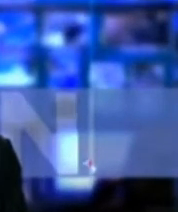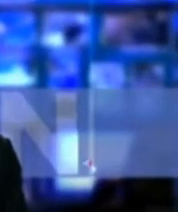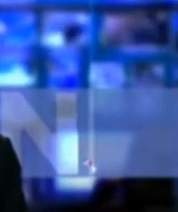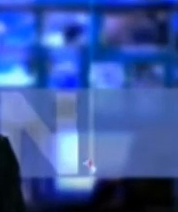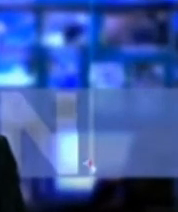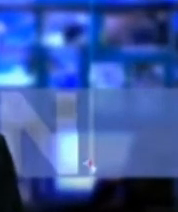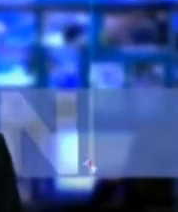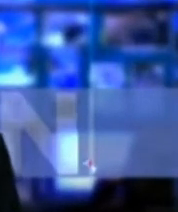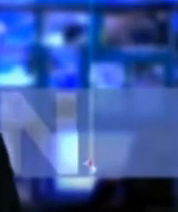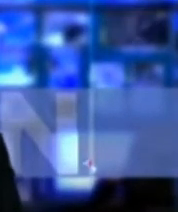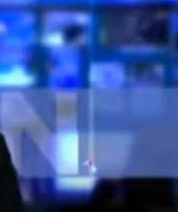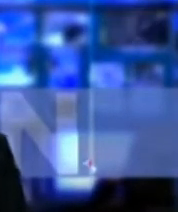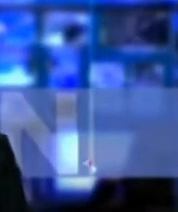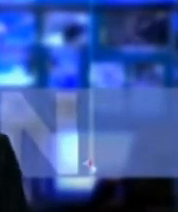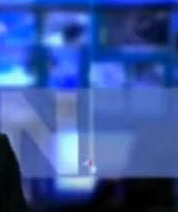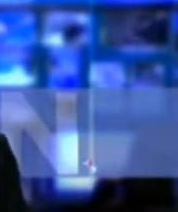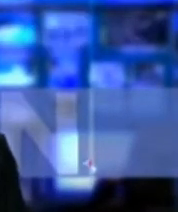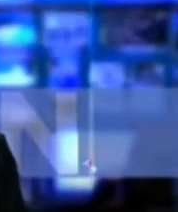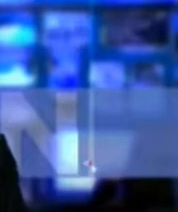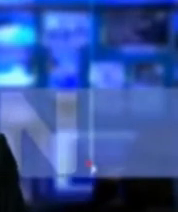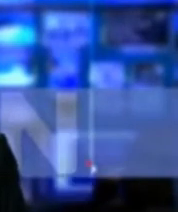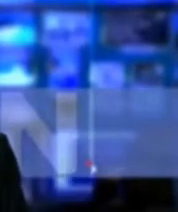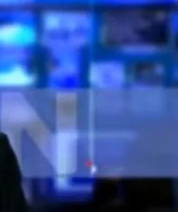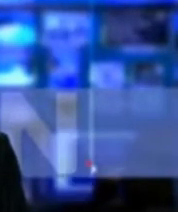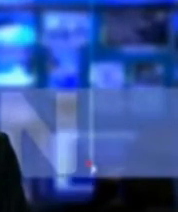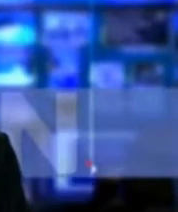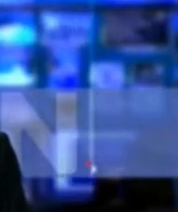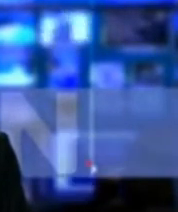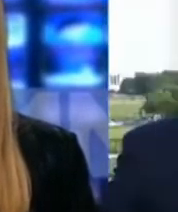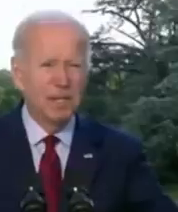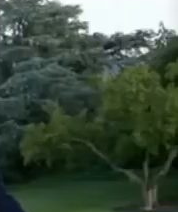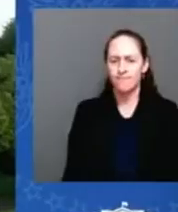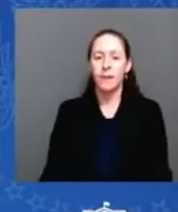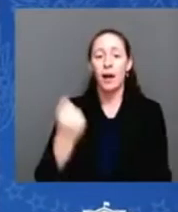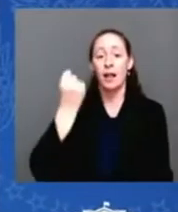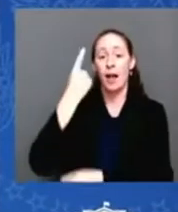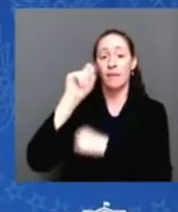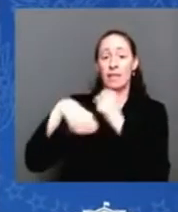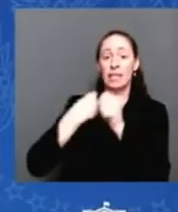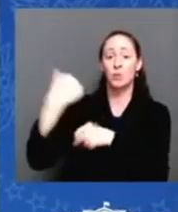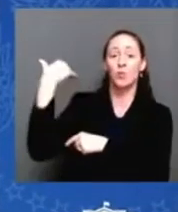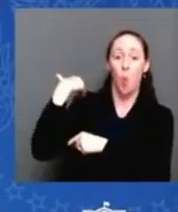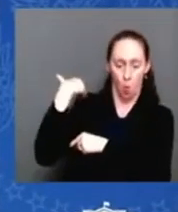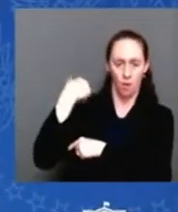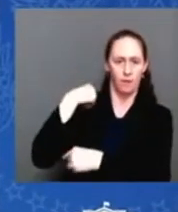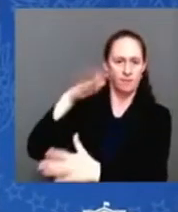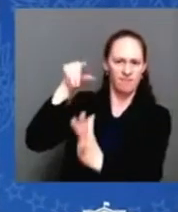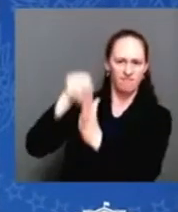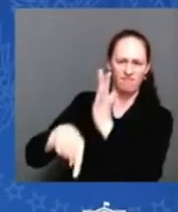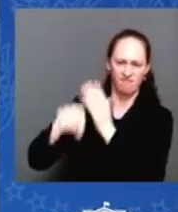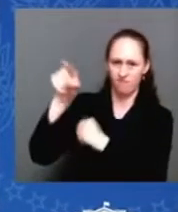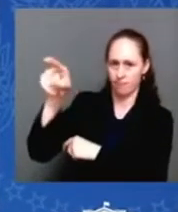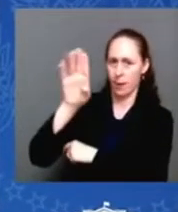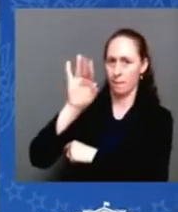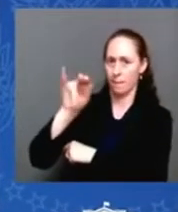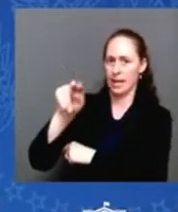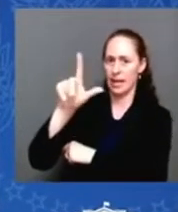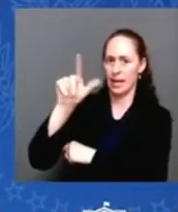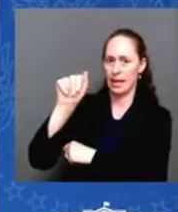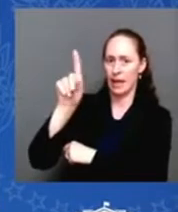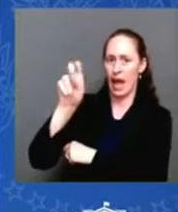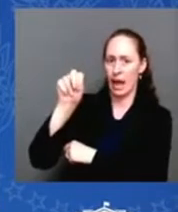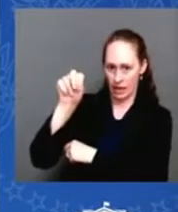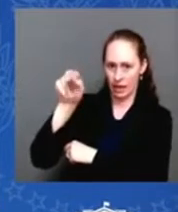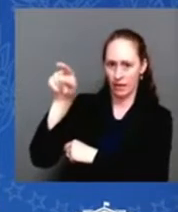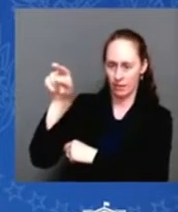escenario político muy complicado de cara a las elecciones intermedias del próximo 8 de noviembre. Ha demostrado la Casa Blanca que, a